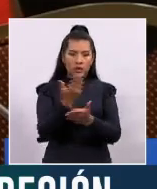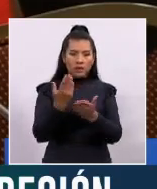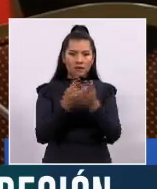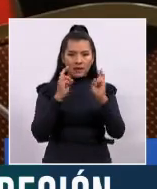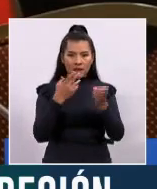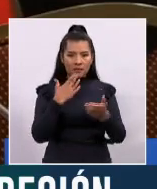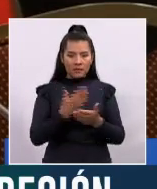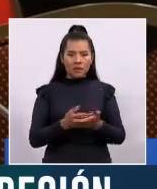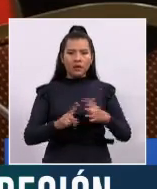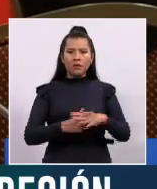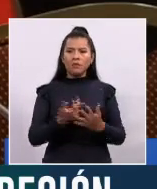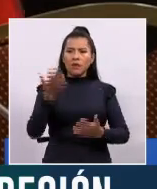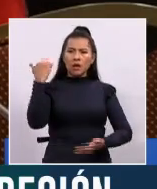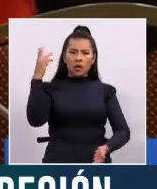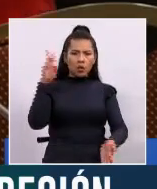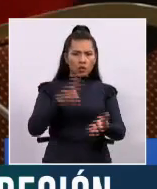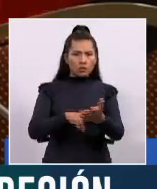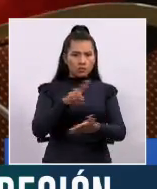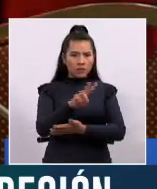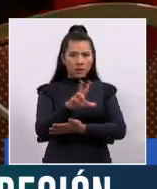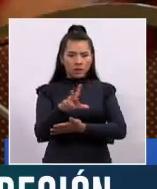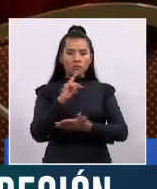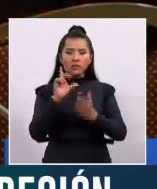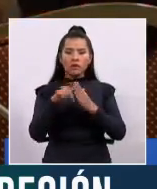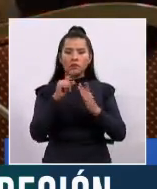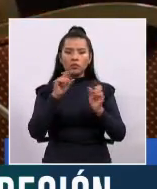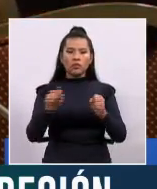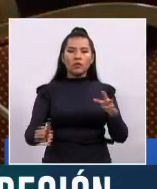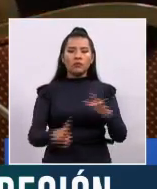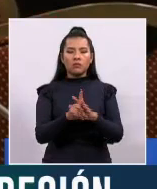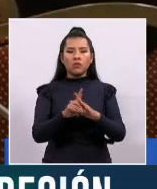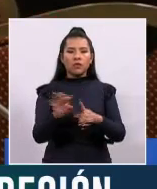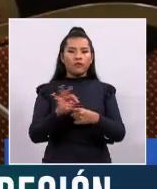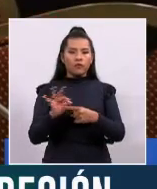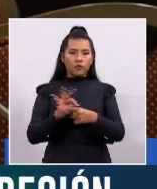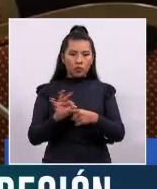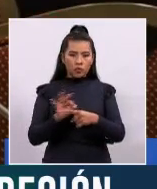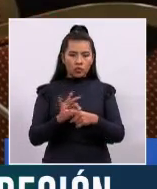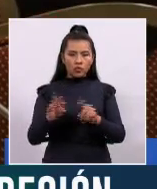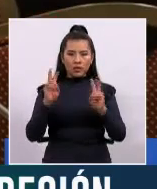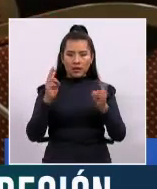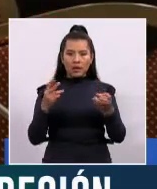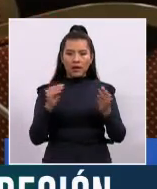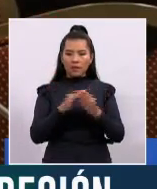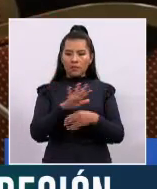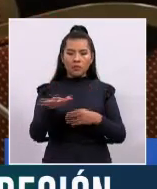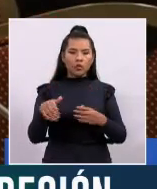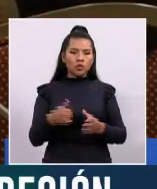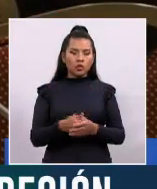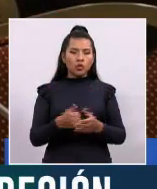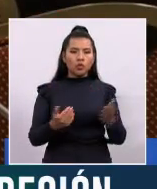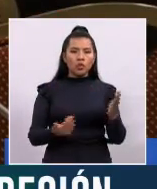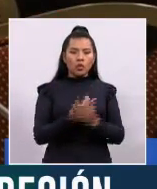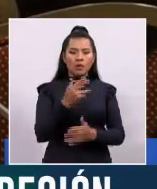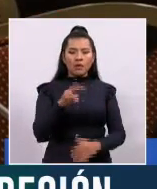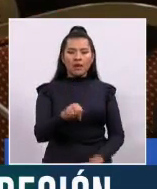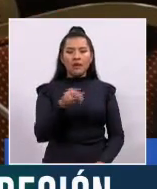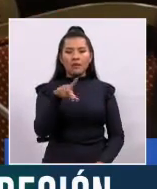de 2023 entrará en funcionamiento la planta de fertilizantes granulados